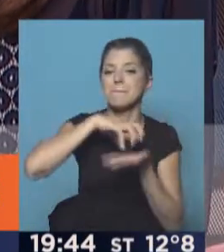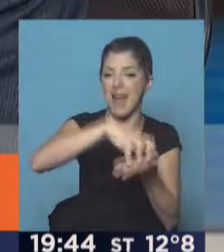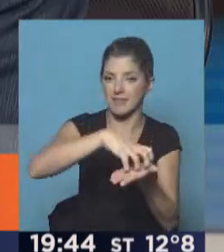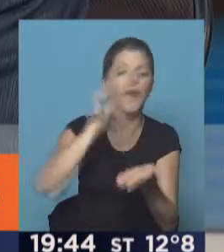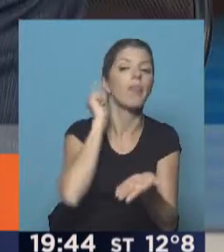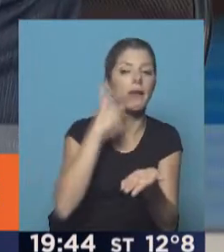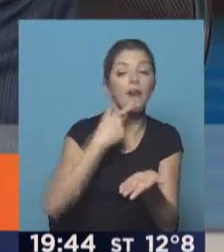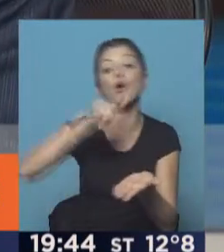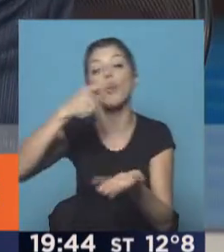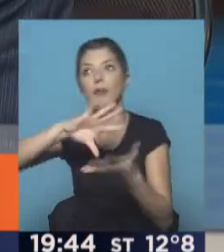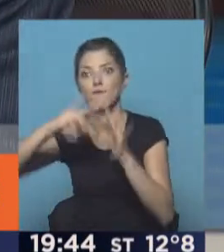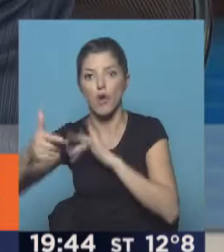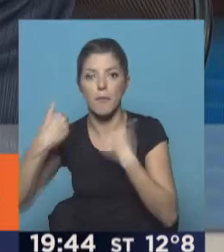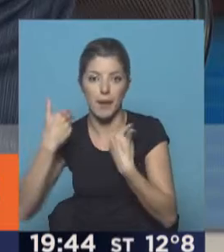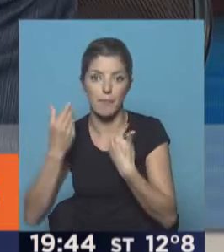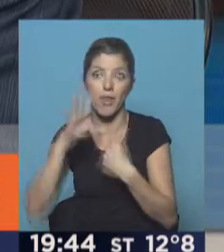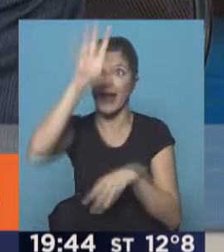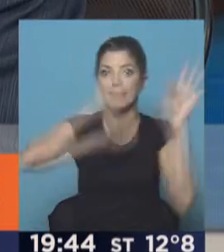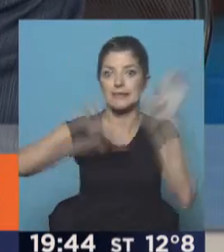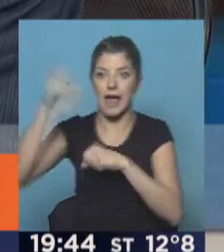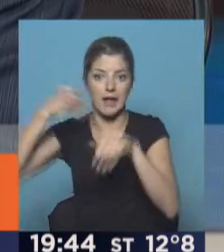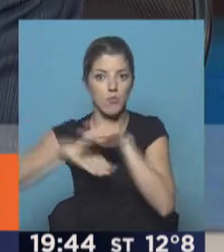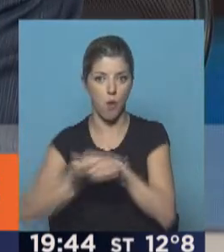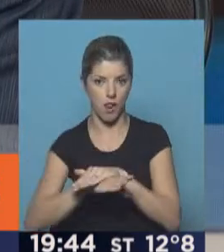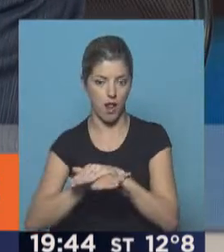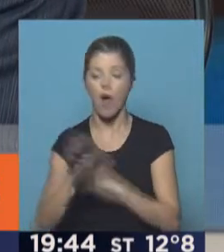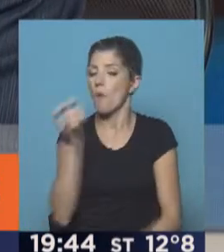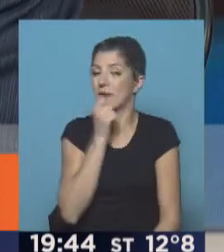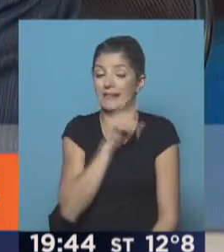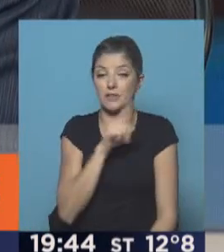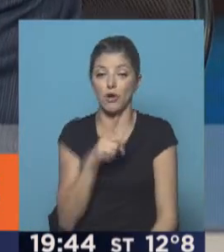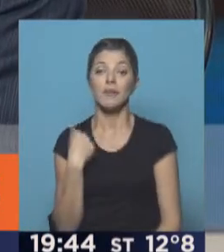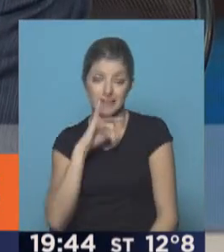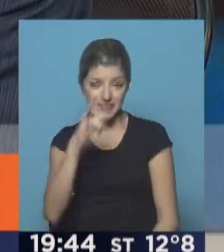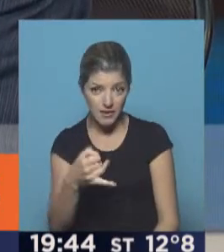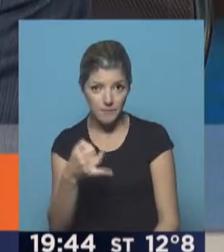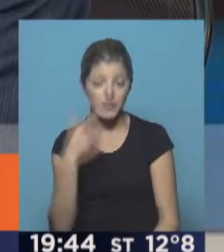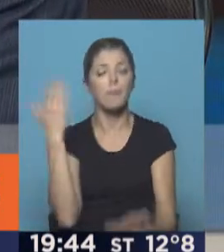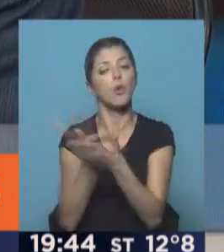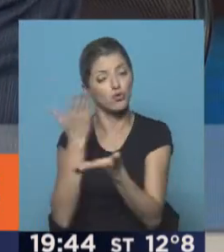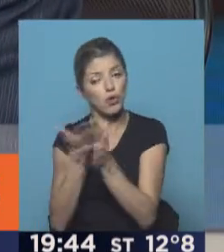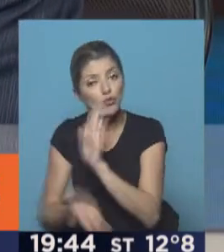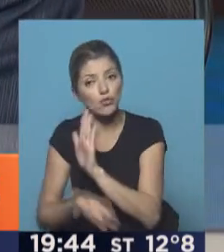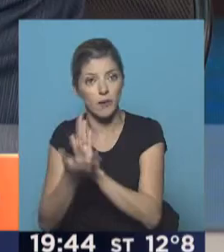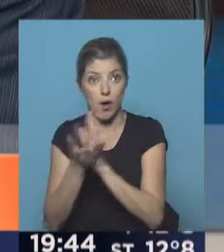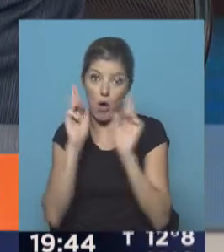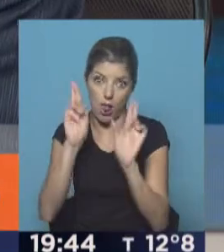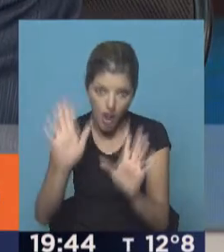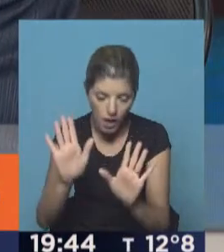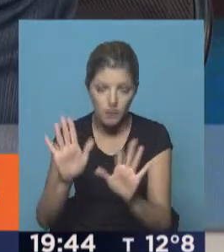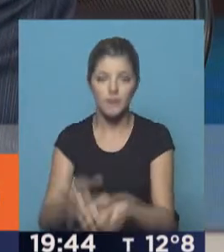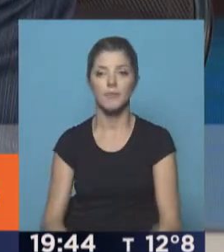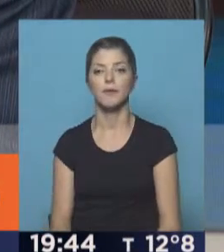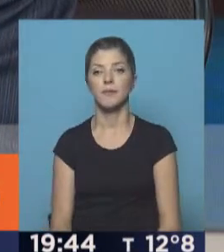otras fuentes, ¿no? Lo antes posible. Porque si no llega un momento que si no, por más que va a aumentar la producción, espero, ¿no?